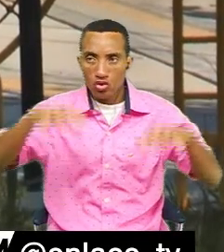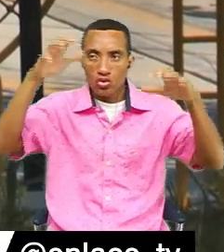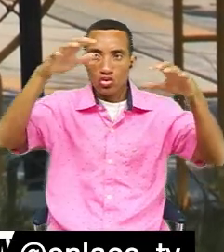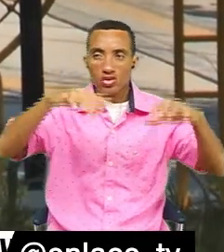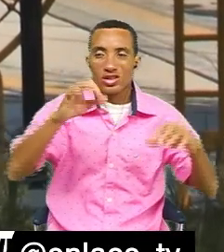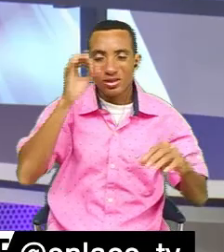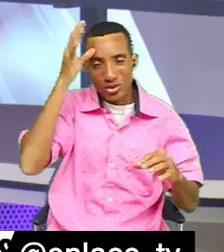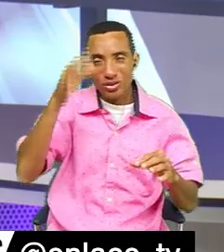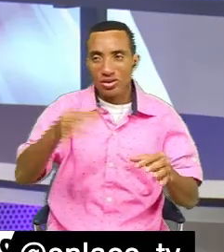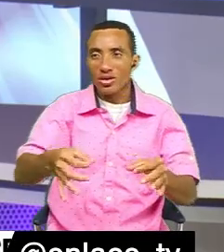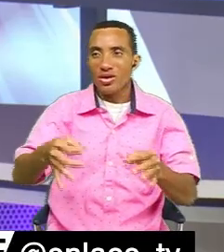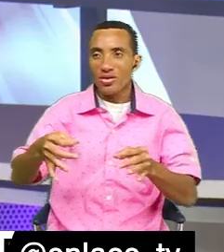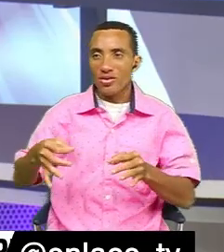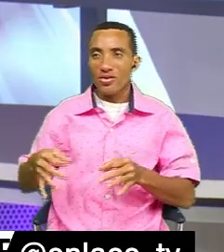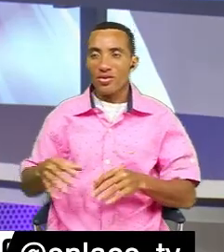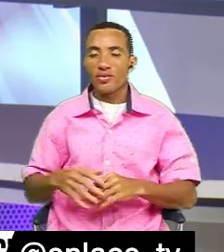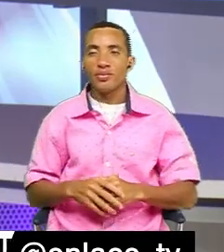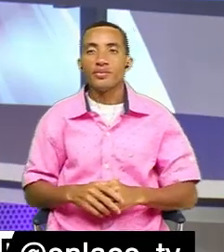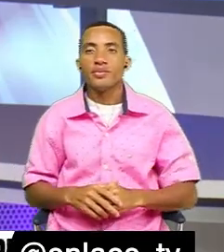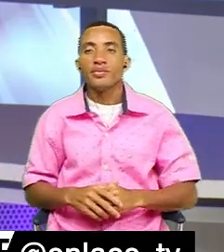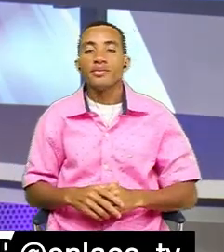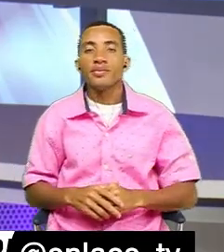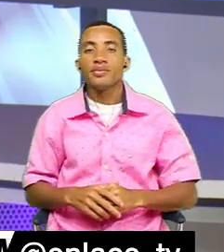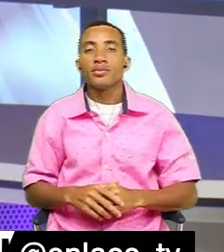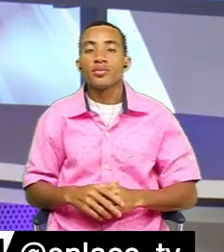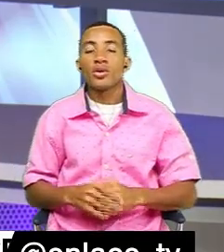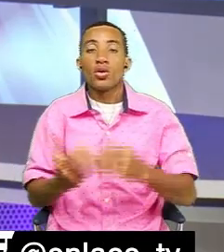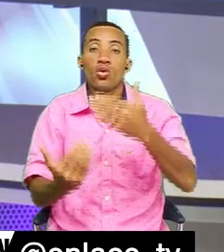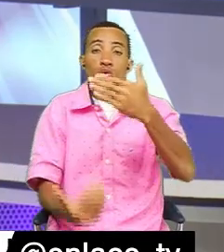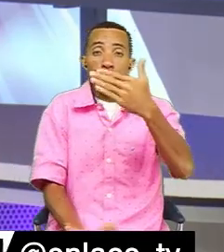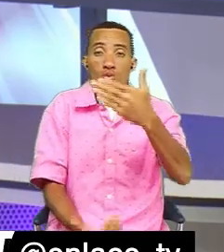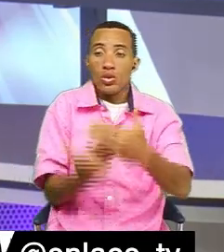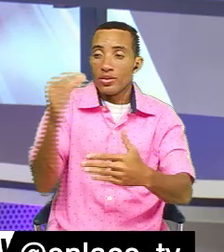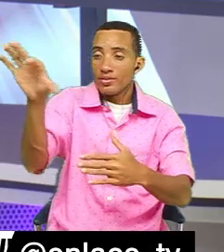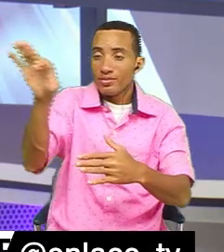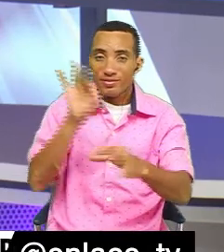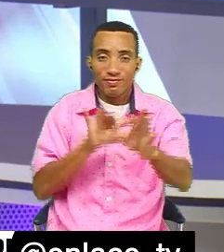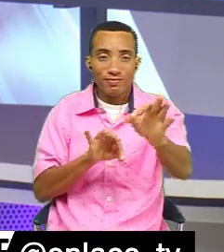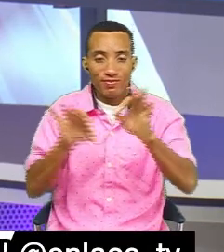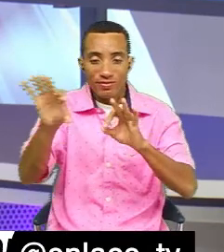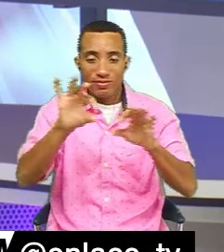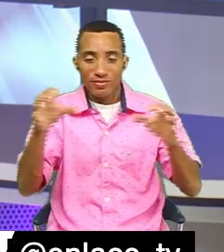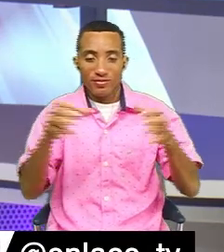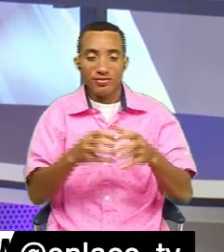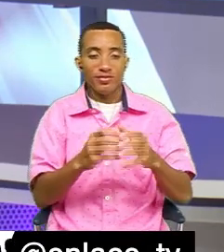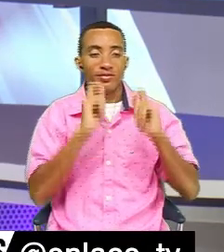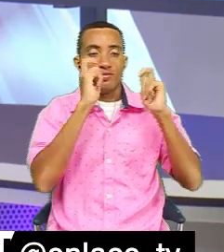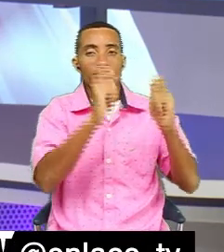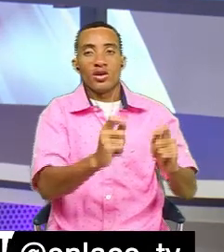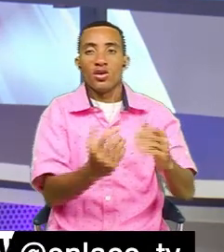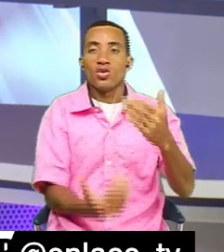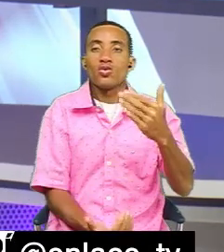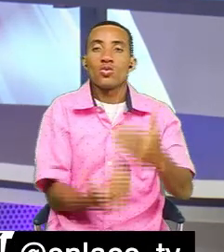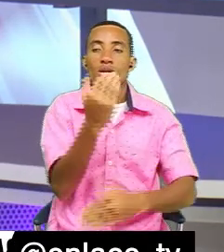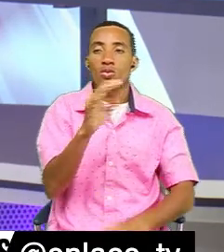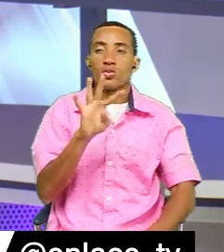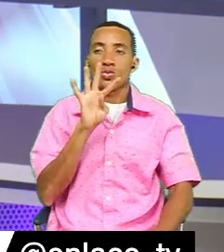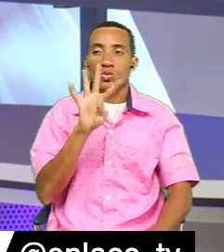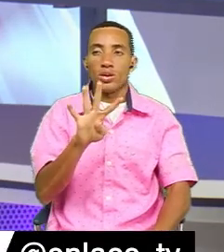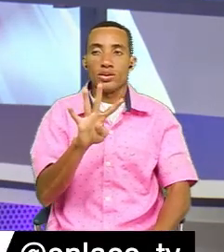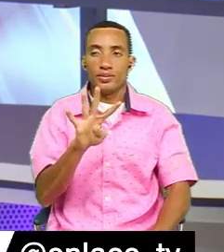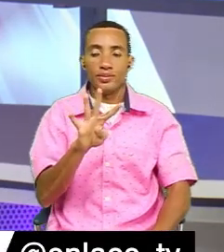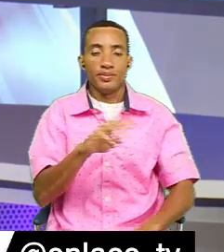país. Se conocieron nuevos nombramientos en el gabinete de Darío Echeverry Serrano. 4 caras nuevas se verán en oficinas como el